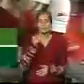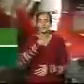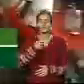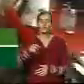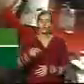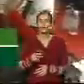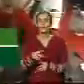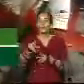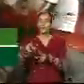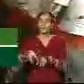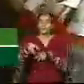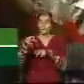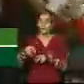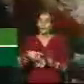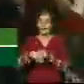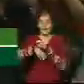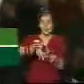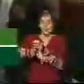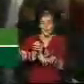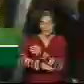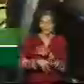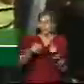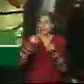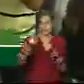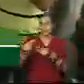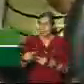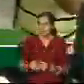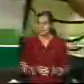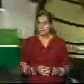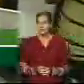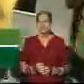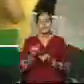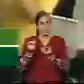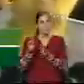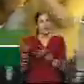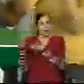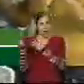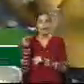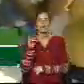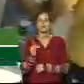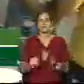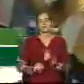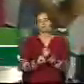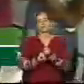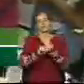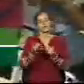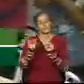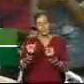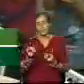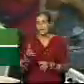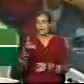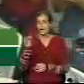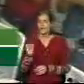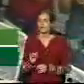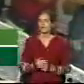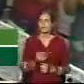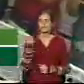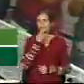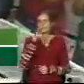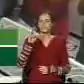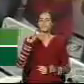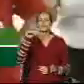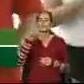compañeros que van a sembrar las raíces y los tubérculos? Ahí está, comandante. Ahí están, comandante,